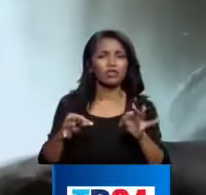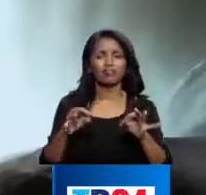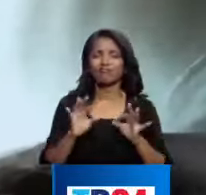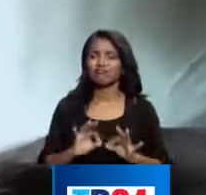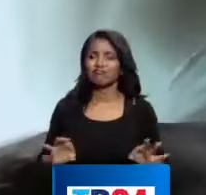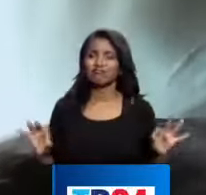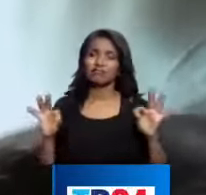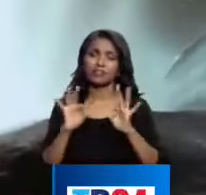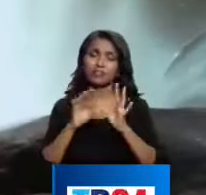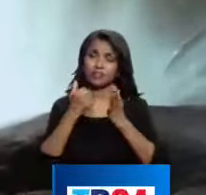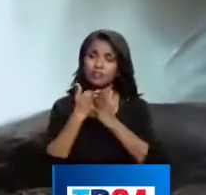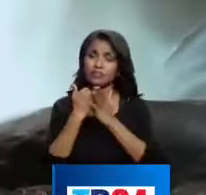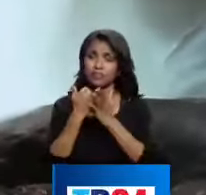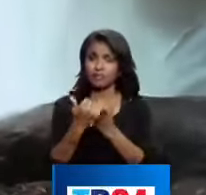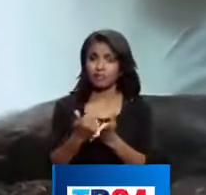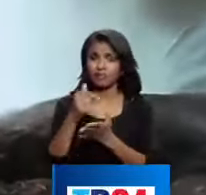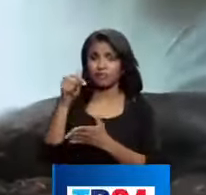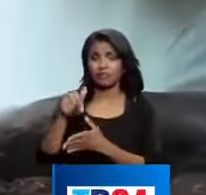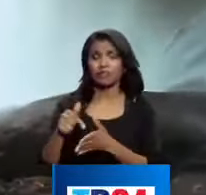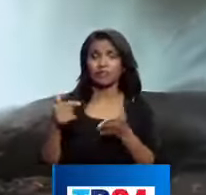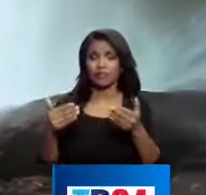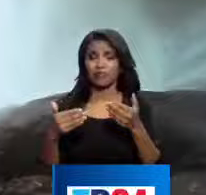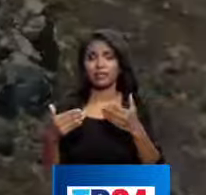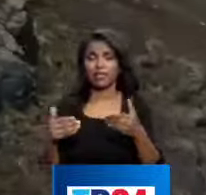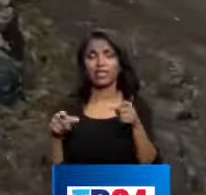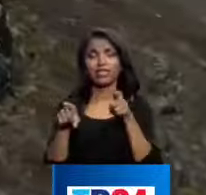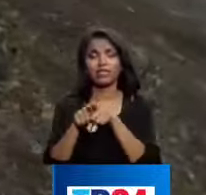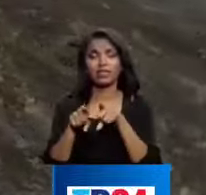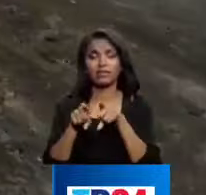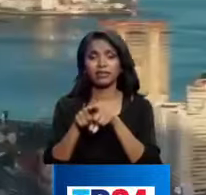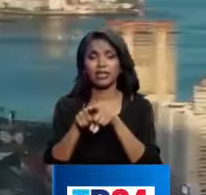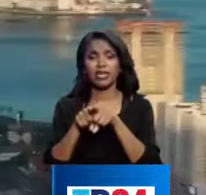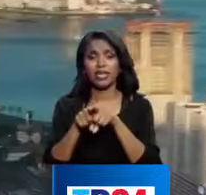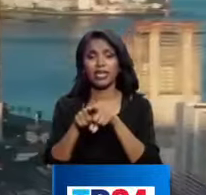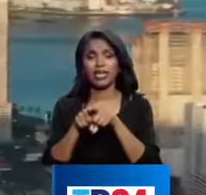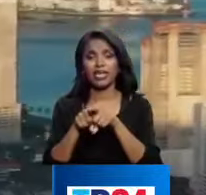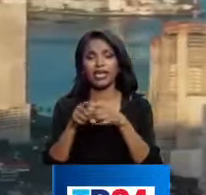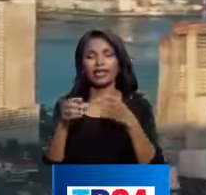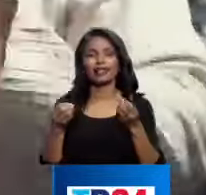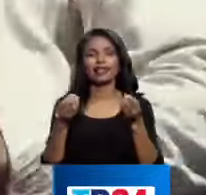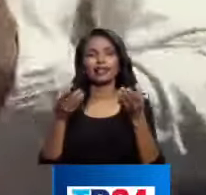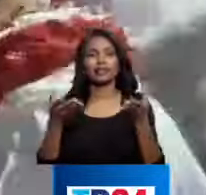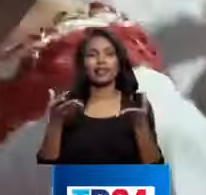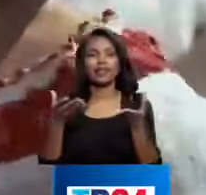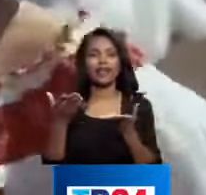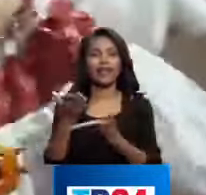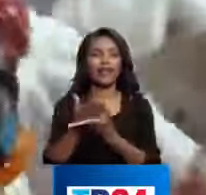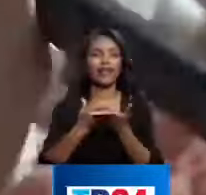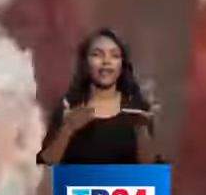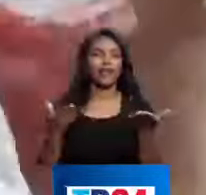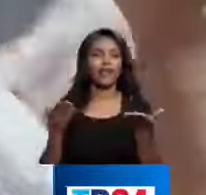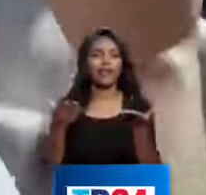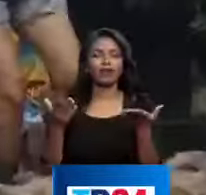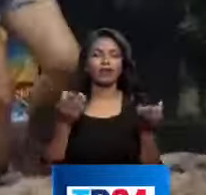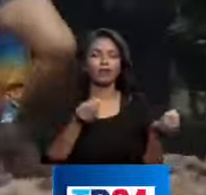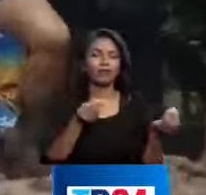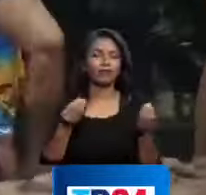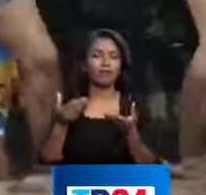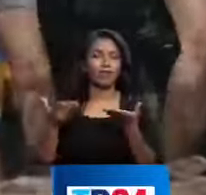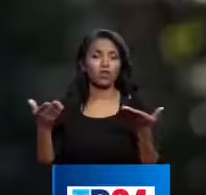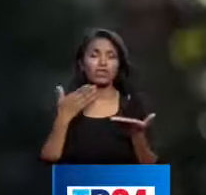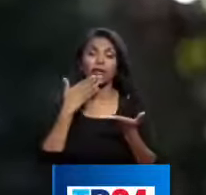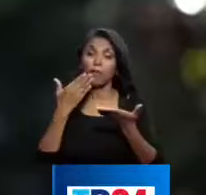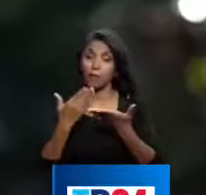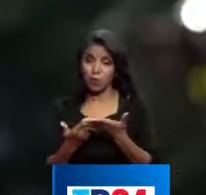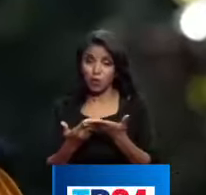no solo beneficia a nuestro país hoy, sino que también garantiza un legado perdurable de prosperidad